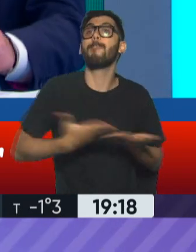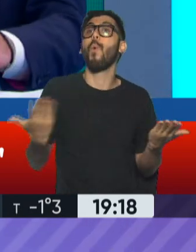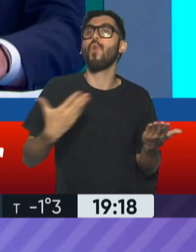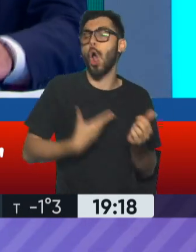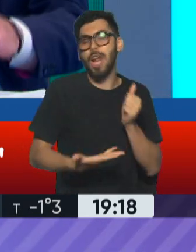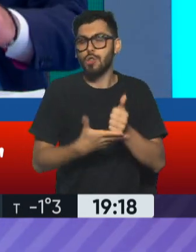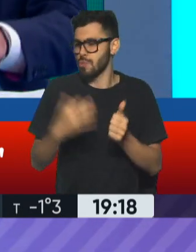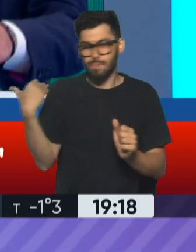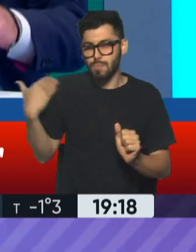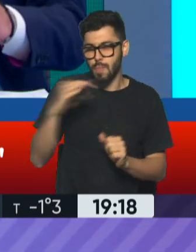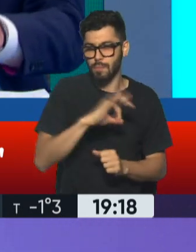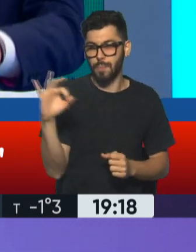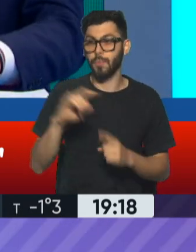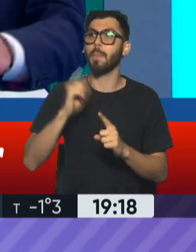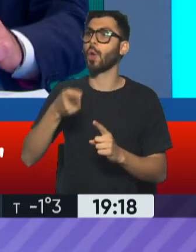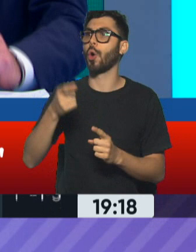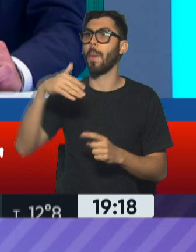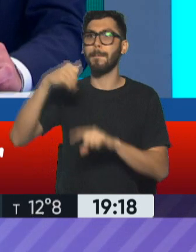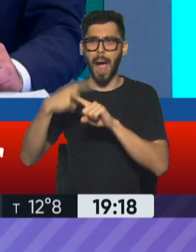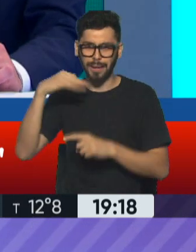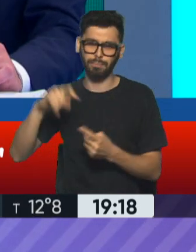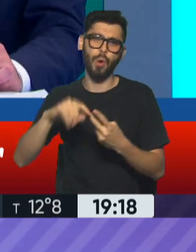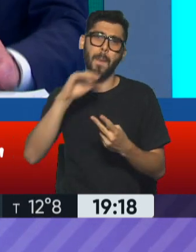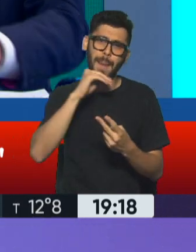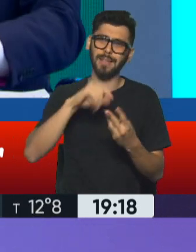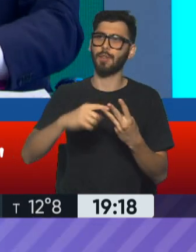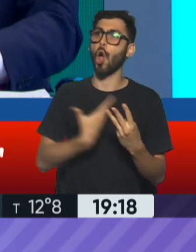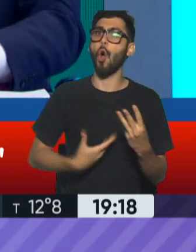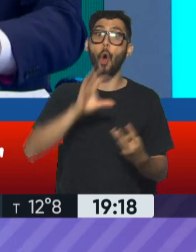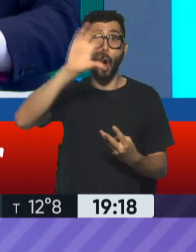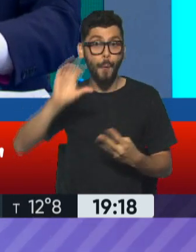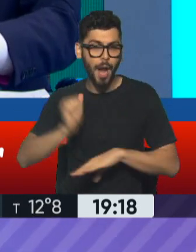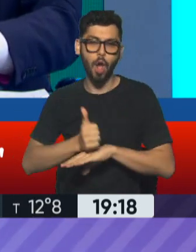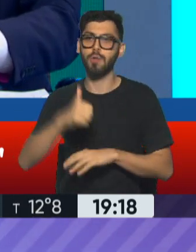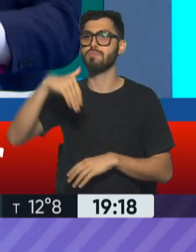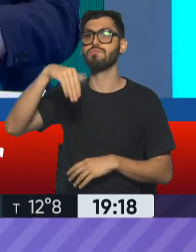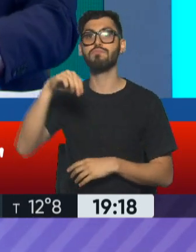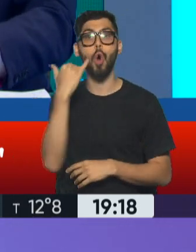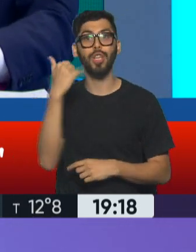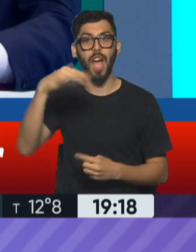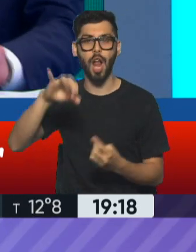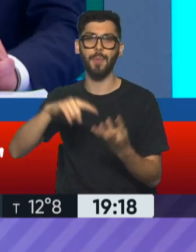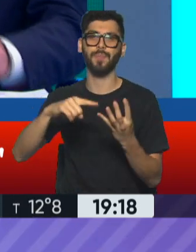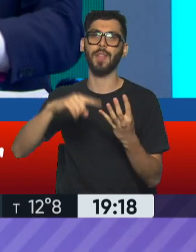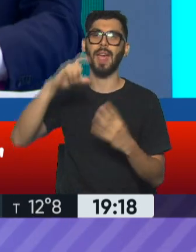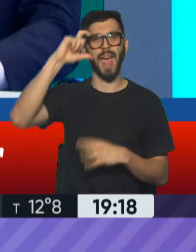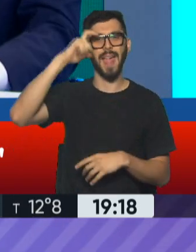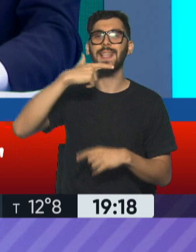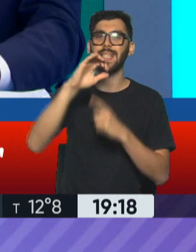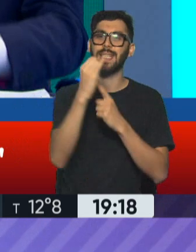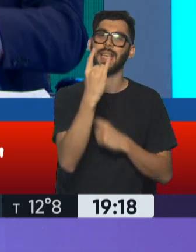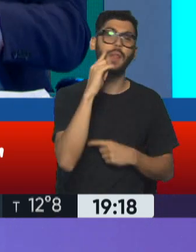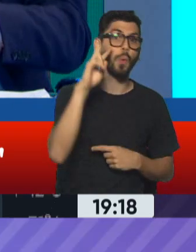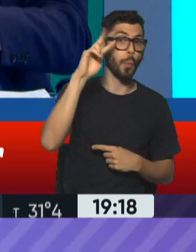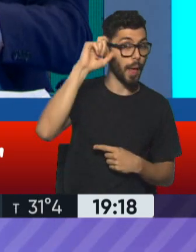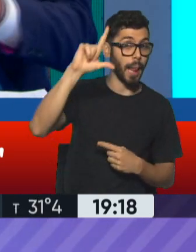estaba Máximo Kirchner, estaba Massa, estaban los gobernadores, estaba Hugo Moyano, estaba Adolfo Pérez Esquivel, estaba Estela de